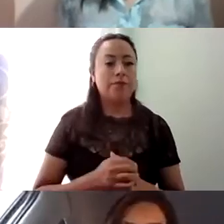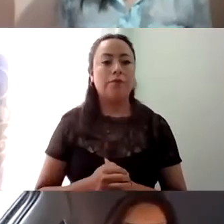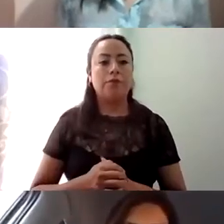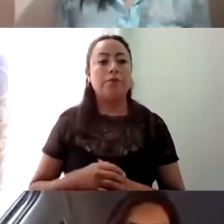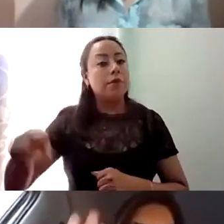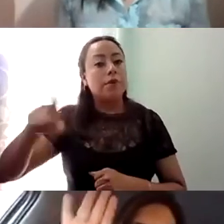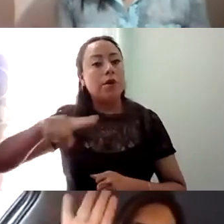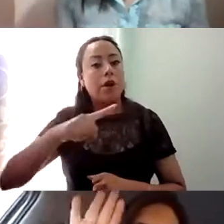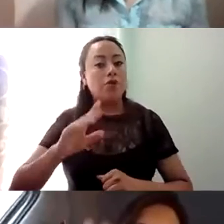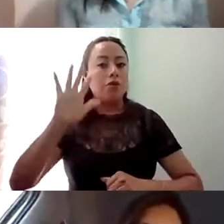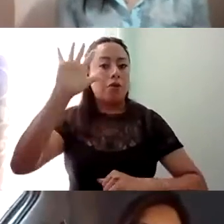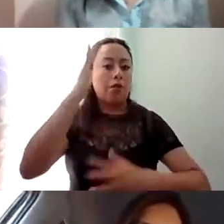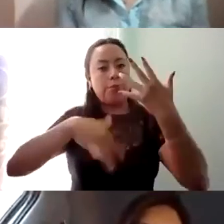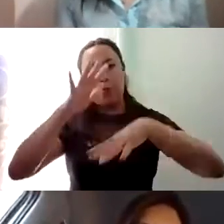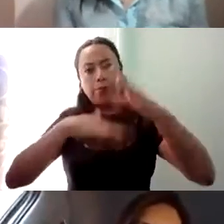que intervendrán.